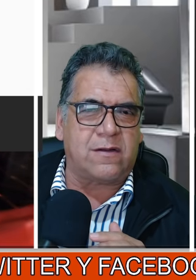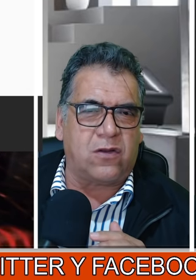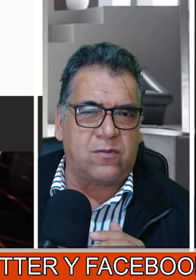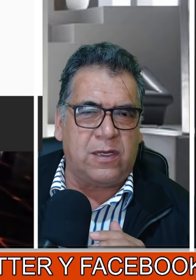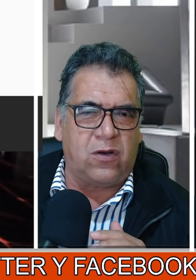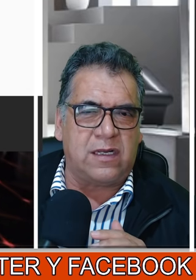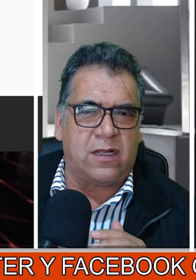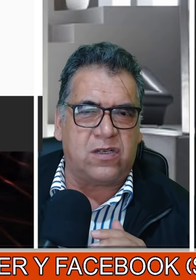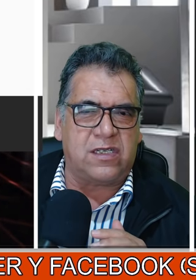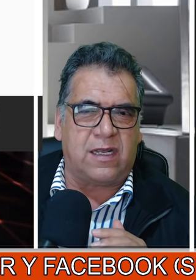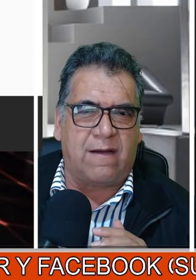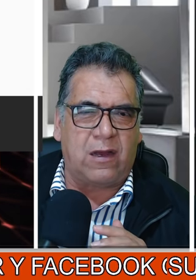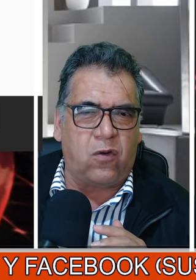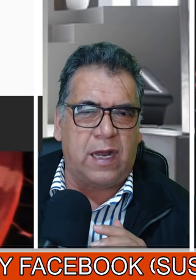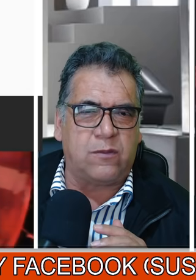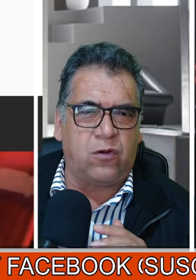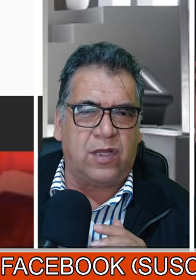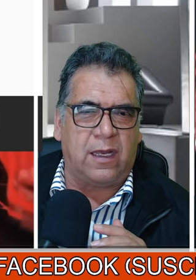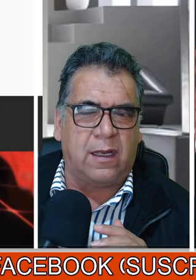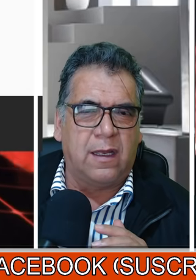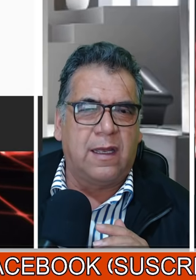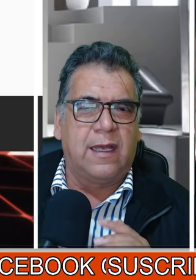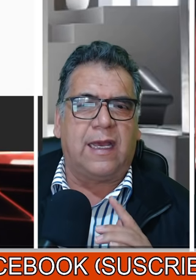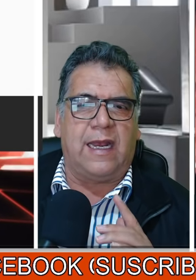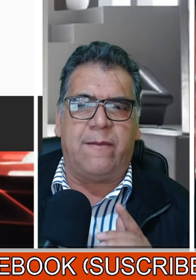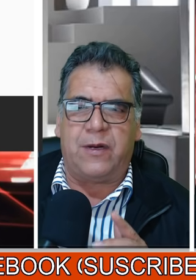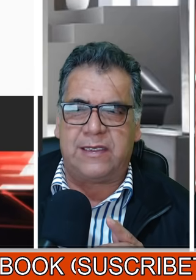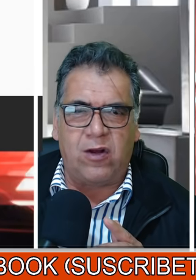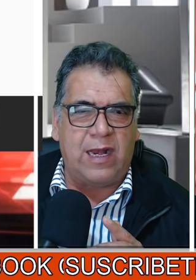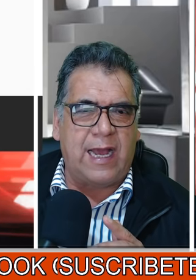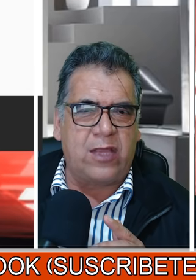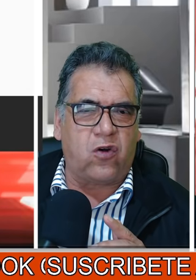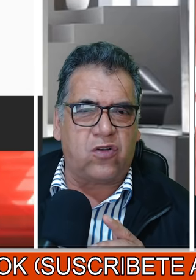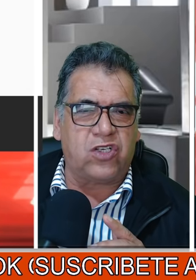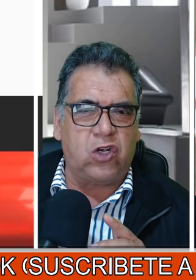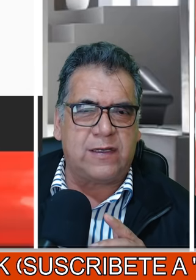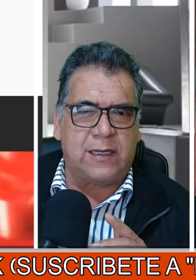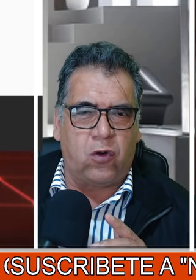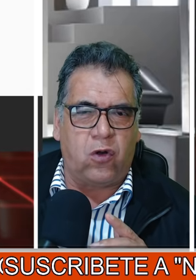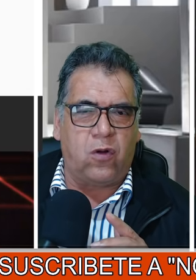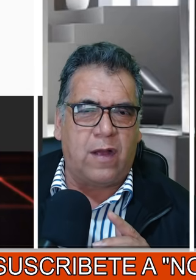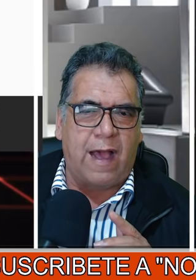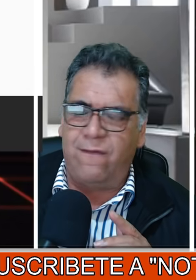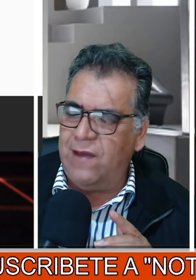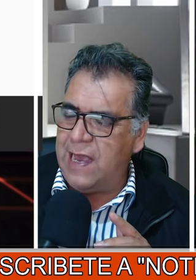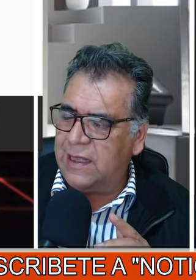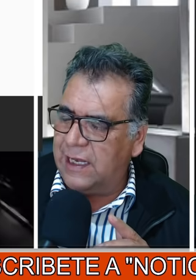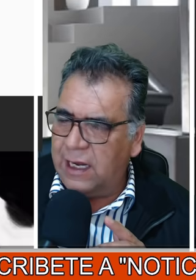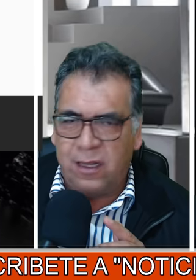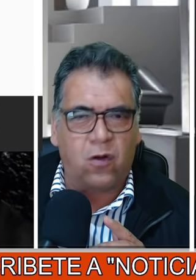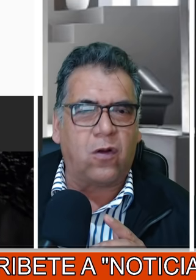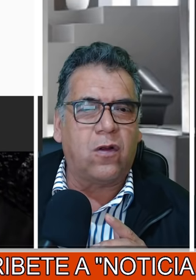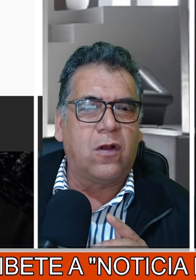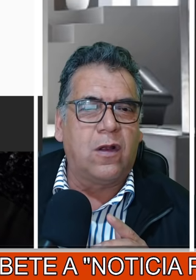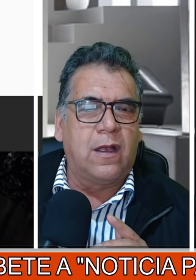las 2 millones de dosis de la vacuna Sputnik que el empresario Alejandro Cosío aseguró había